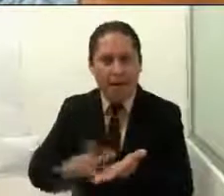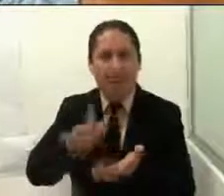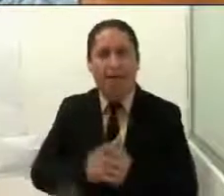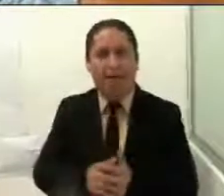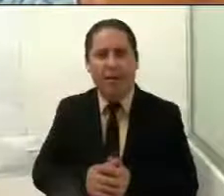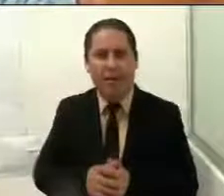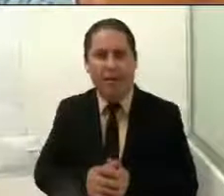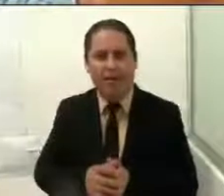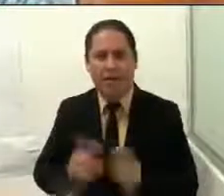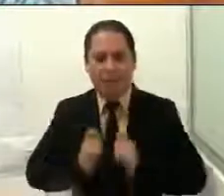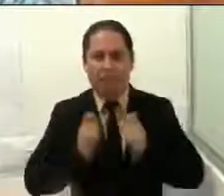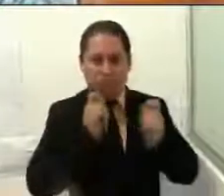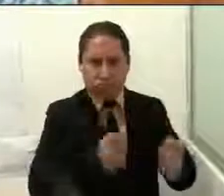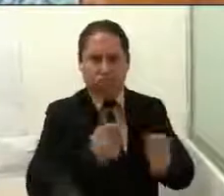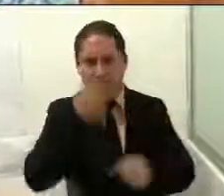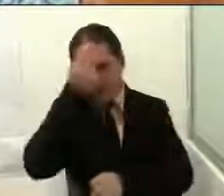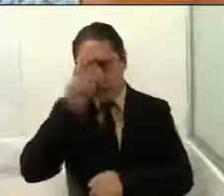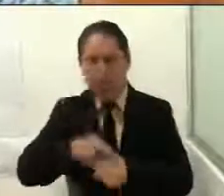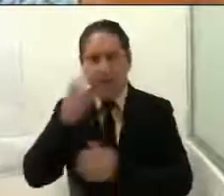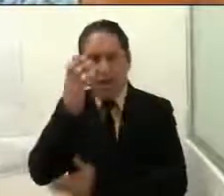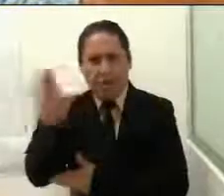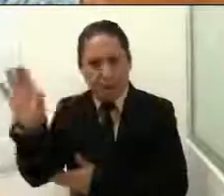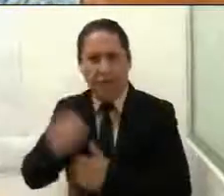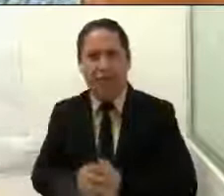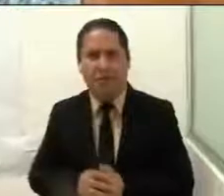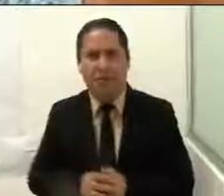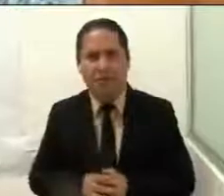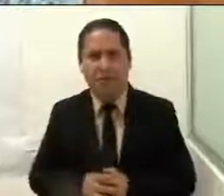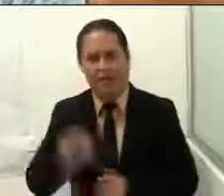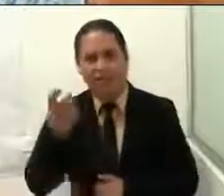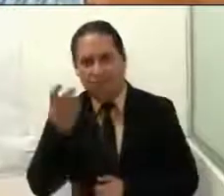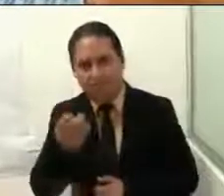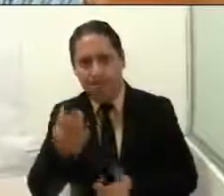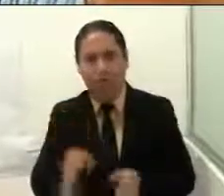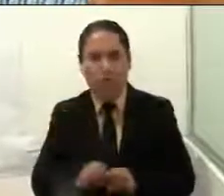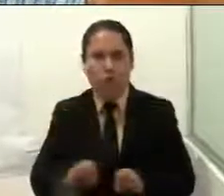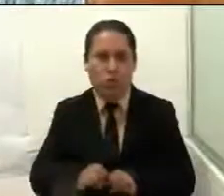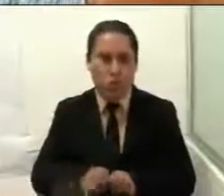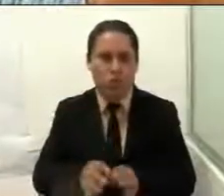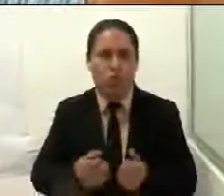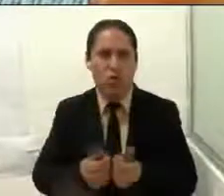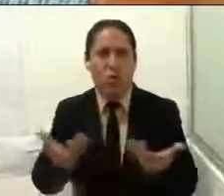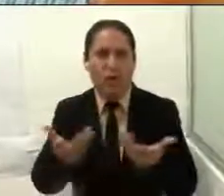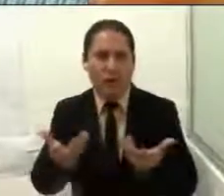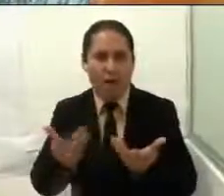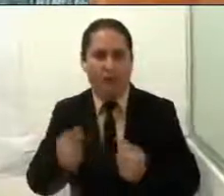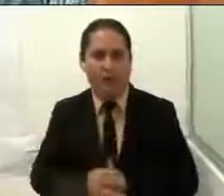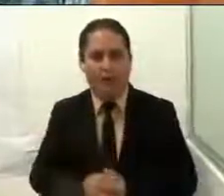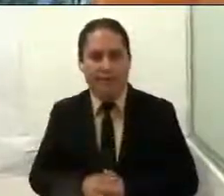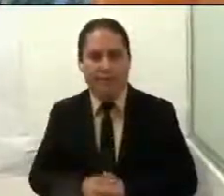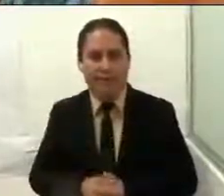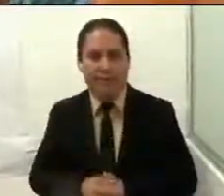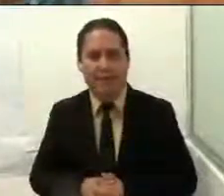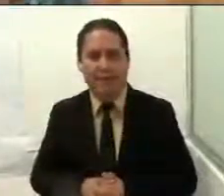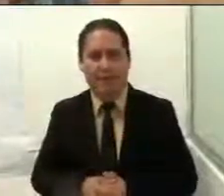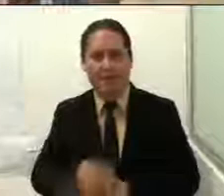secretaría del campo y que oportuna se generan para su inclusión en el ámbito productivo tiene el